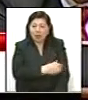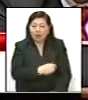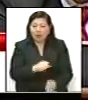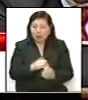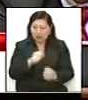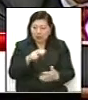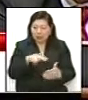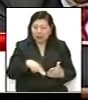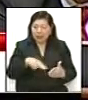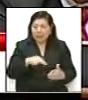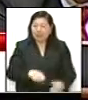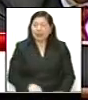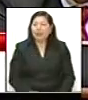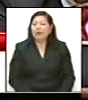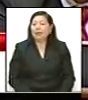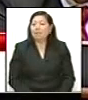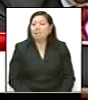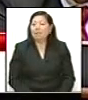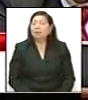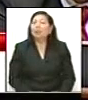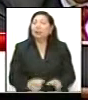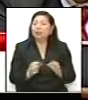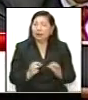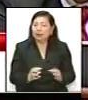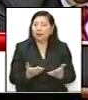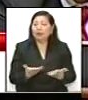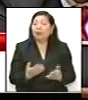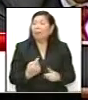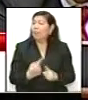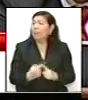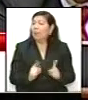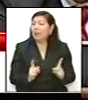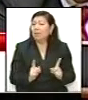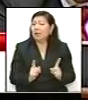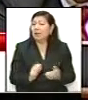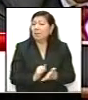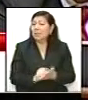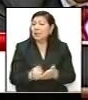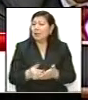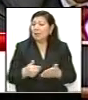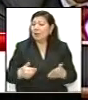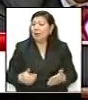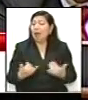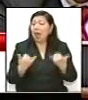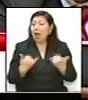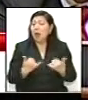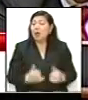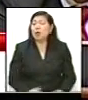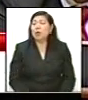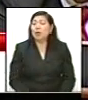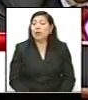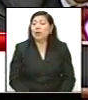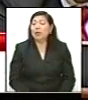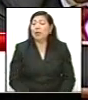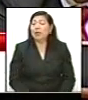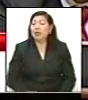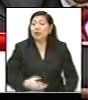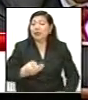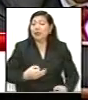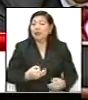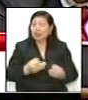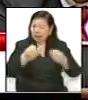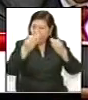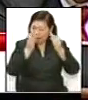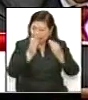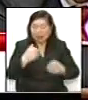levantamiento de la inmunidad parlamentaria, porque estamos en una situación diferente de meses anteriores. Ahora estamos en una sentencia